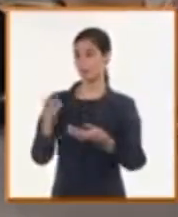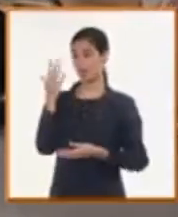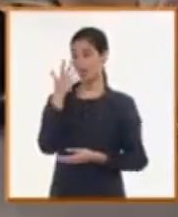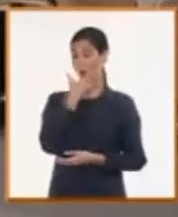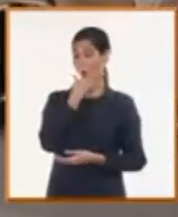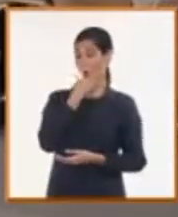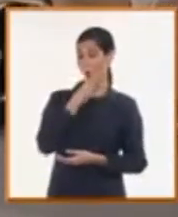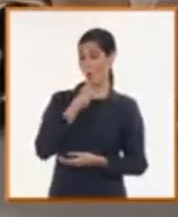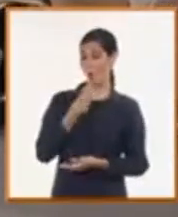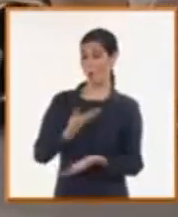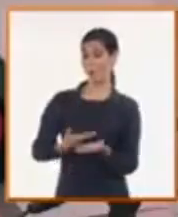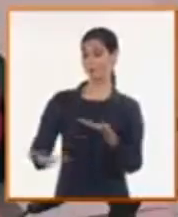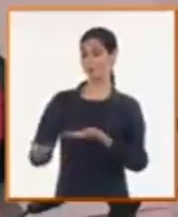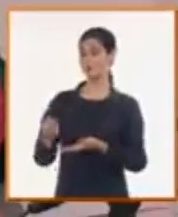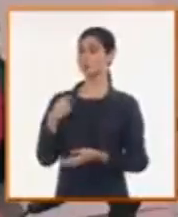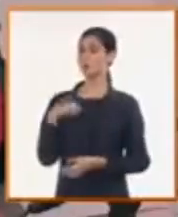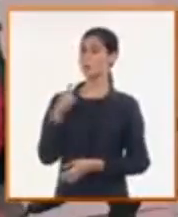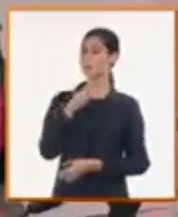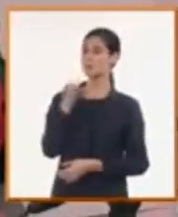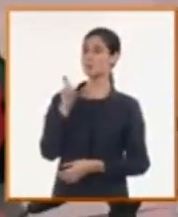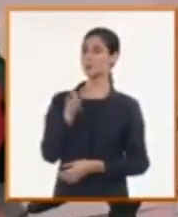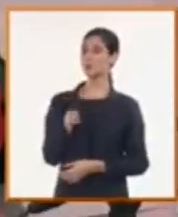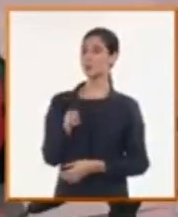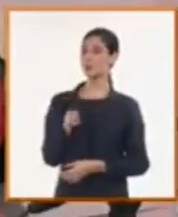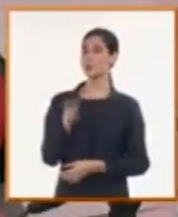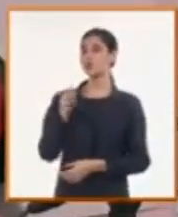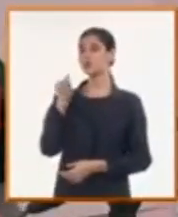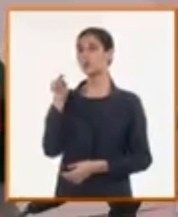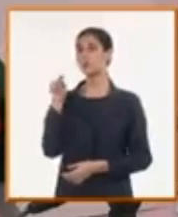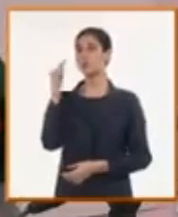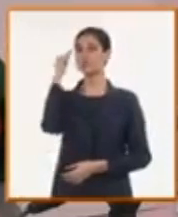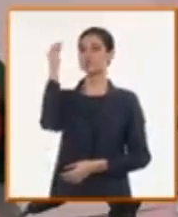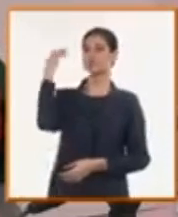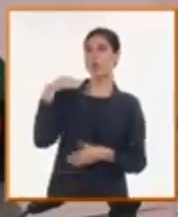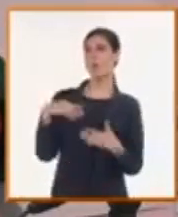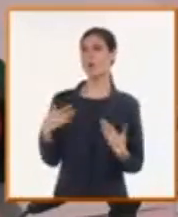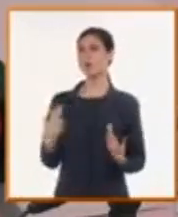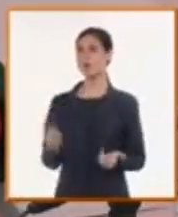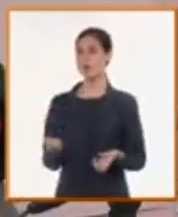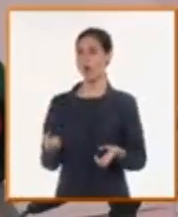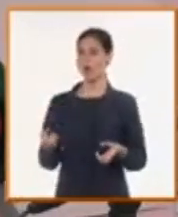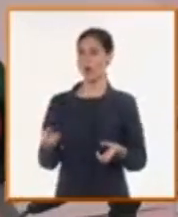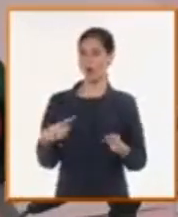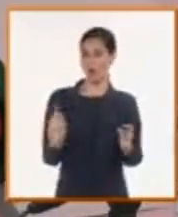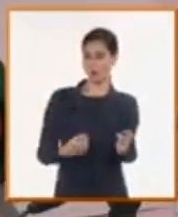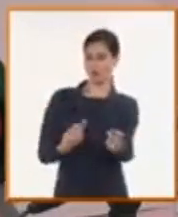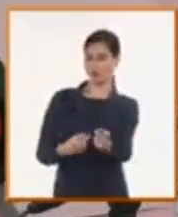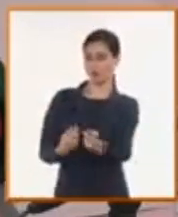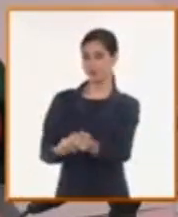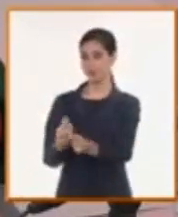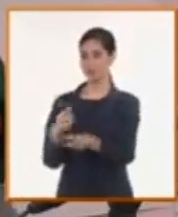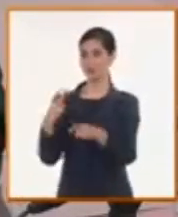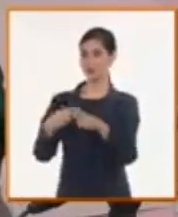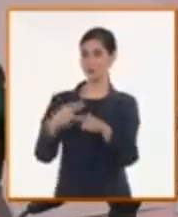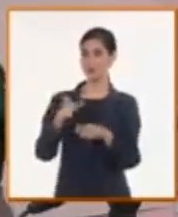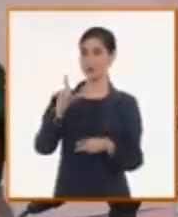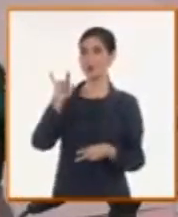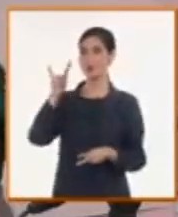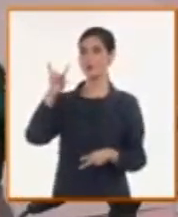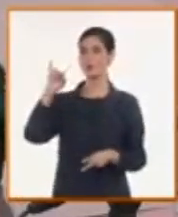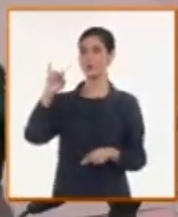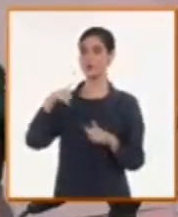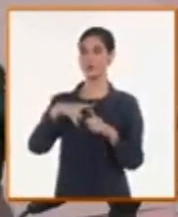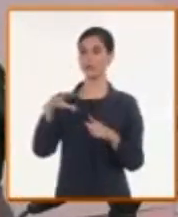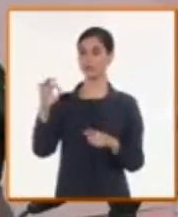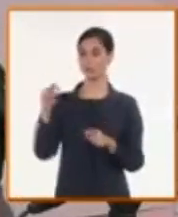ustedes qué cosa es Cuito Cuanavale? Me decían, una batalla importante en Angola, pero no fue una